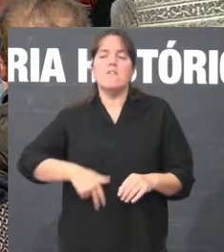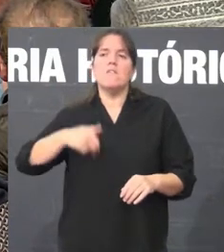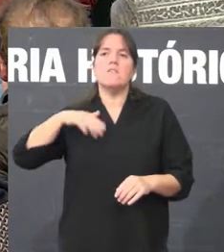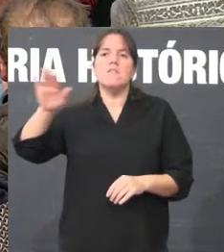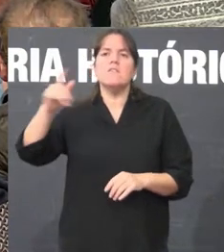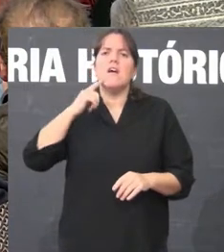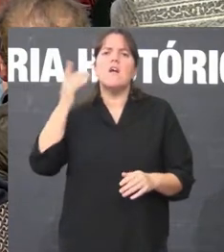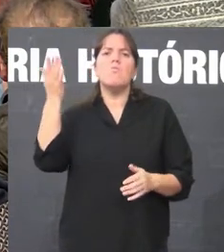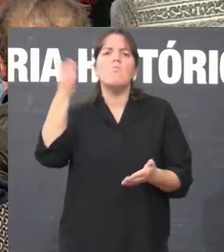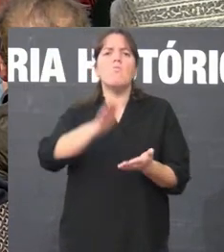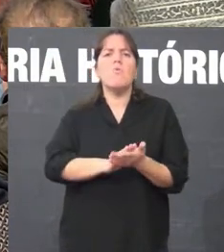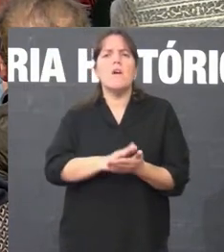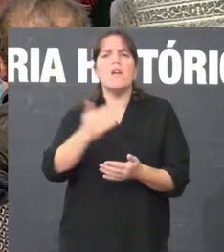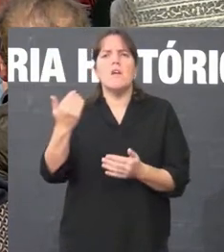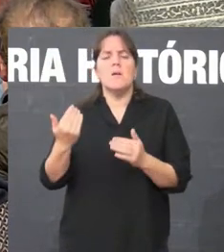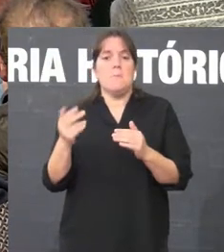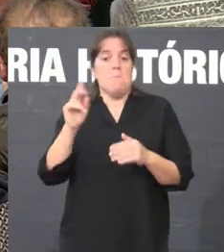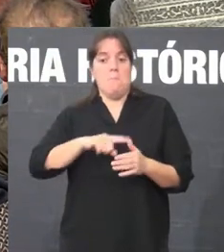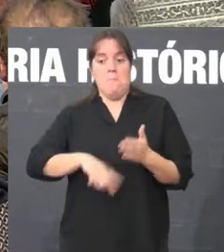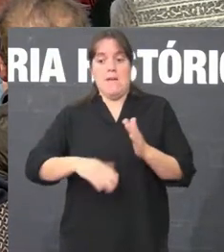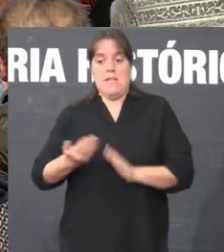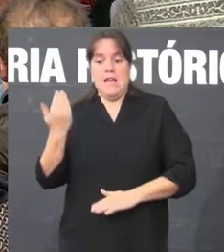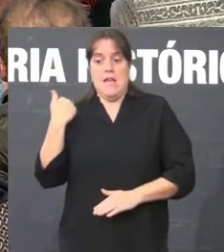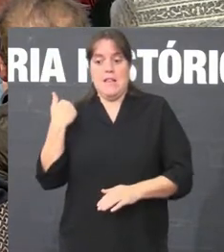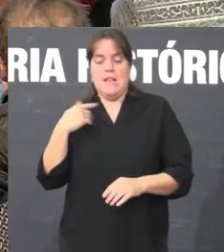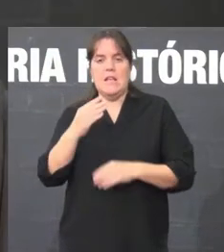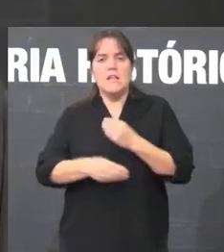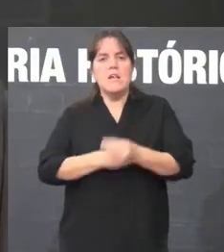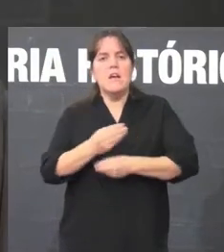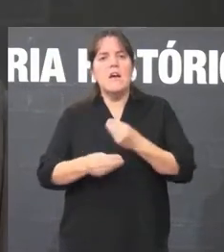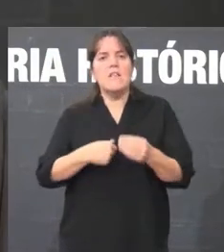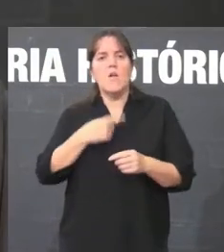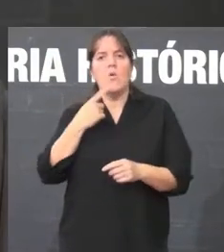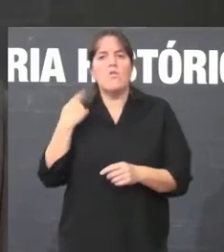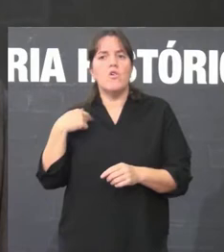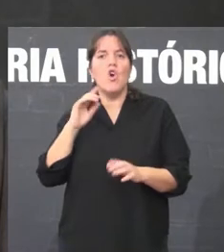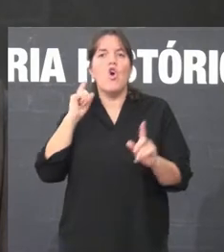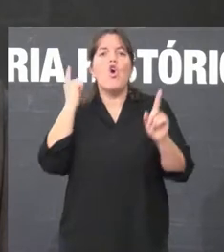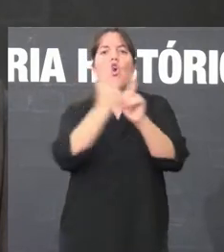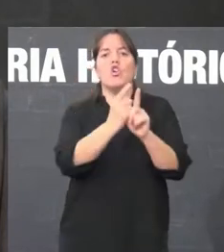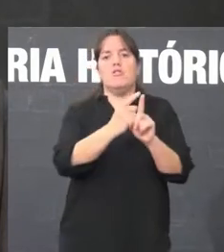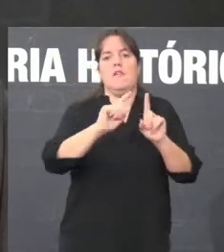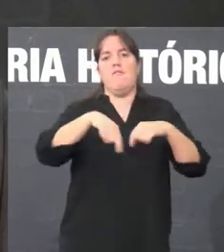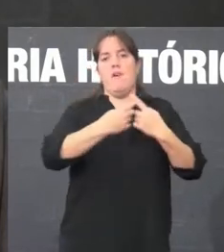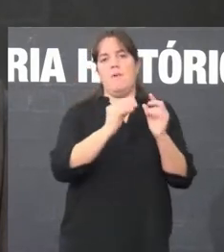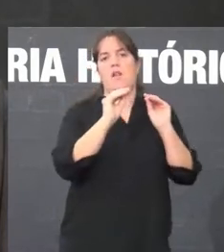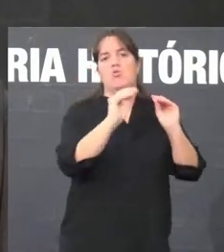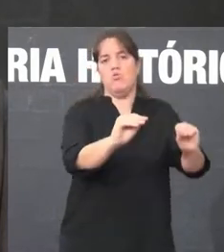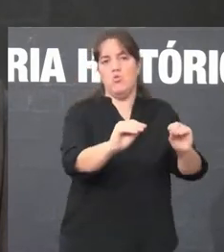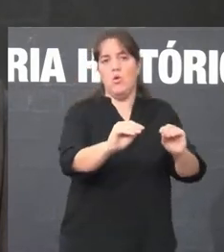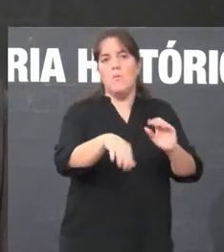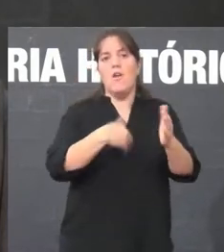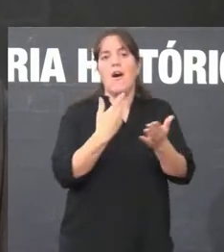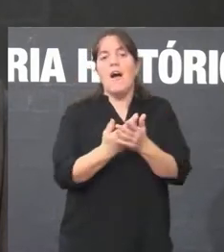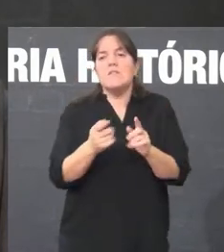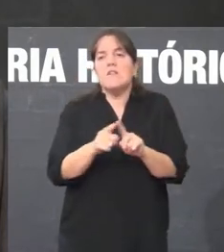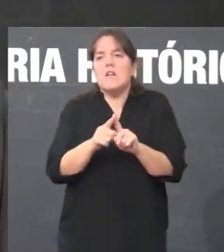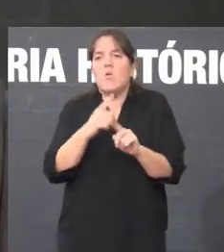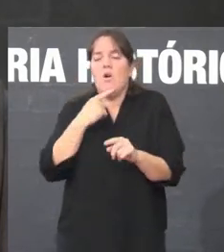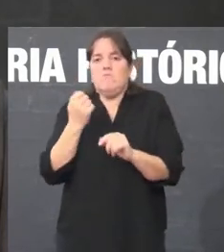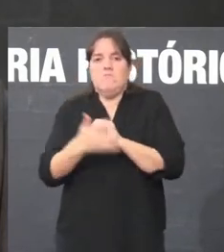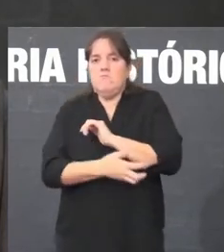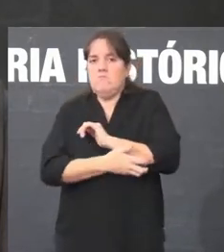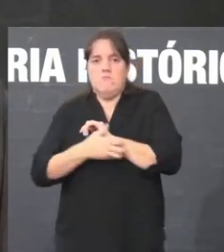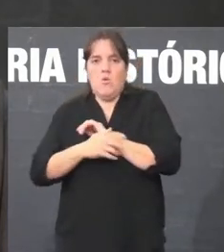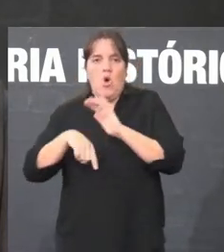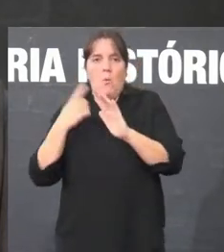en marzo, uns meses antes, foron directos pola súa familia. Pero até deválo á ruína e acabar con esa